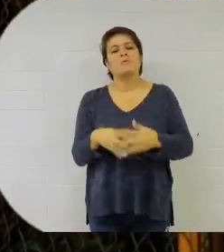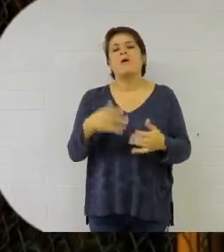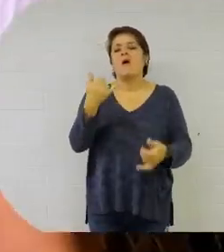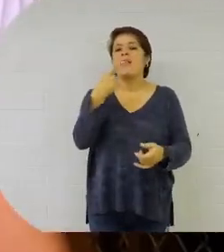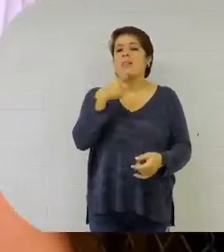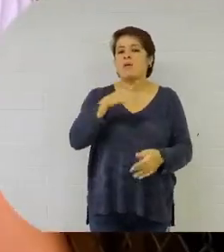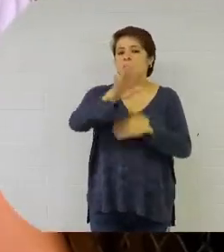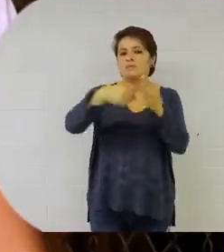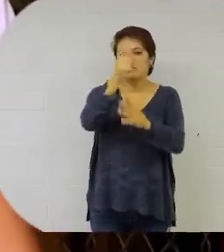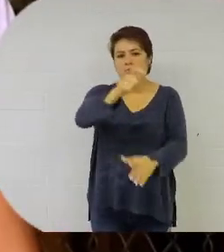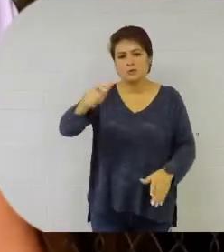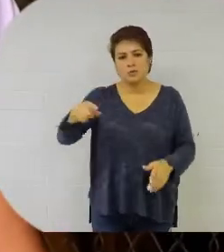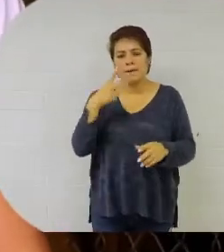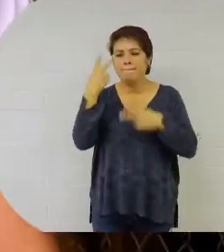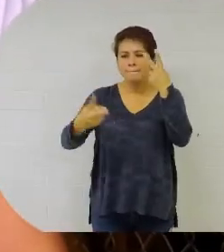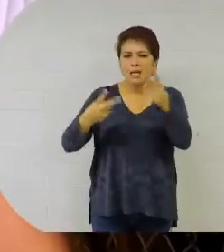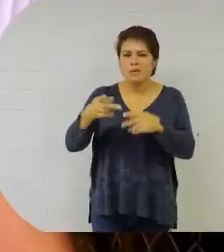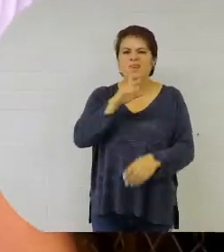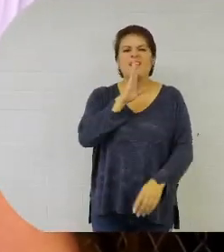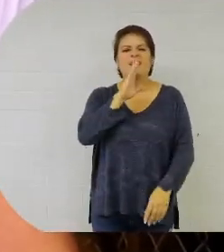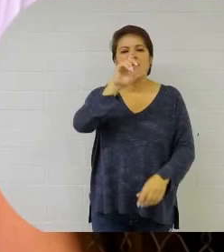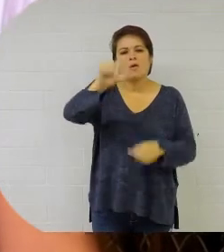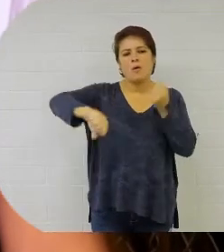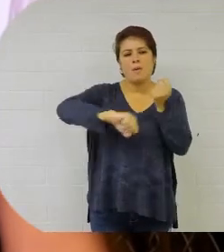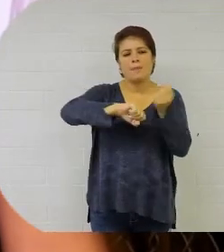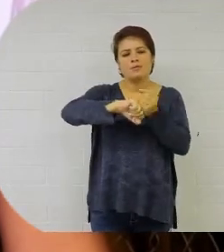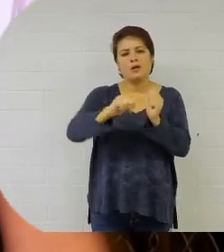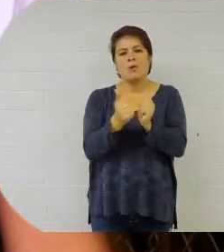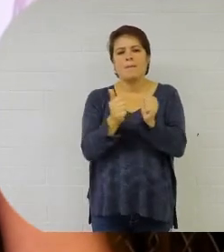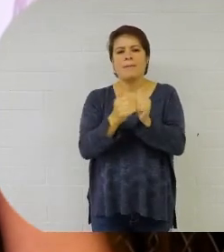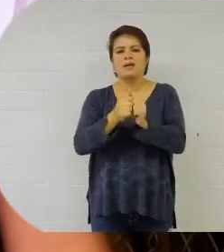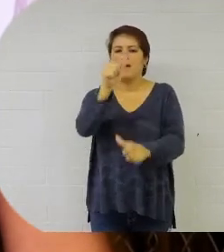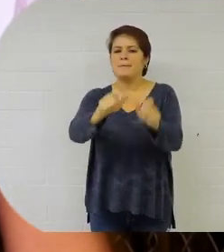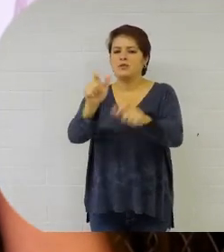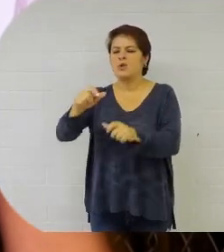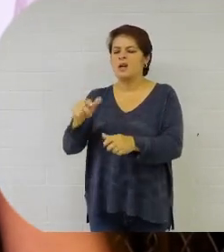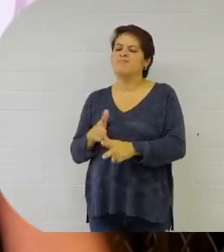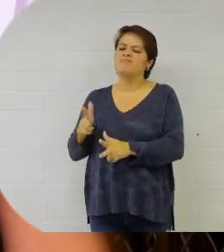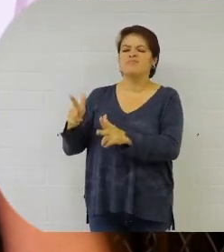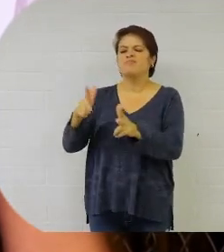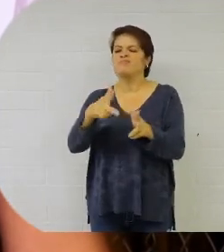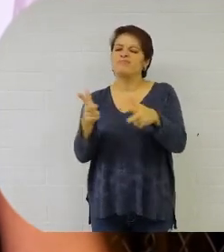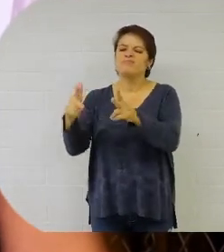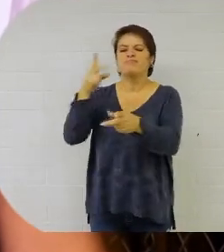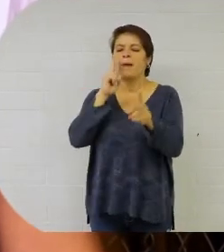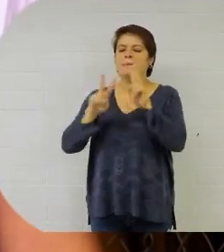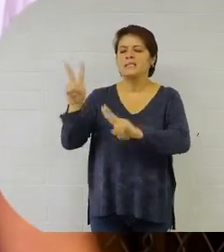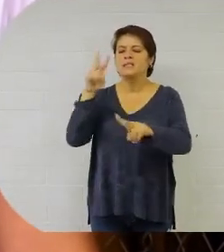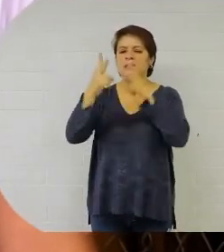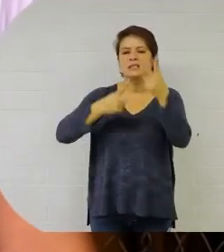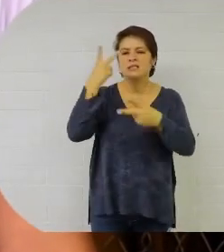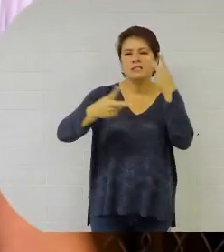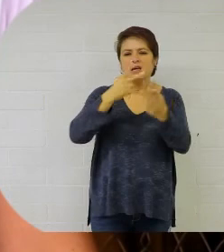invito a ti y a todas las personas que nos están viendo para que le demos paso a María Alejandra. Ella hizo la ruta con uno de los recicladores y